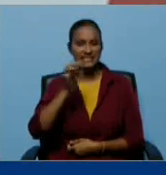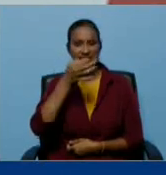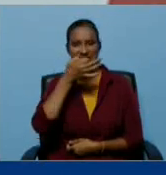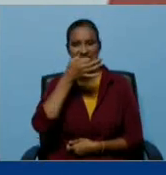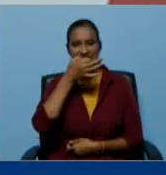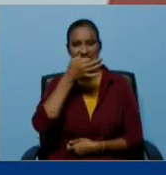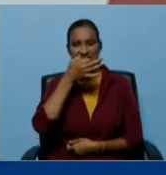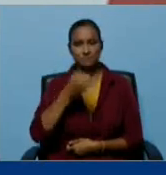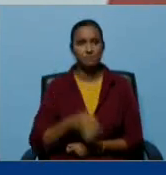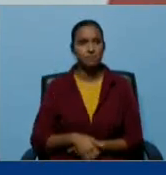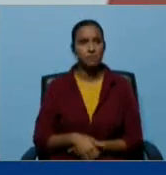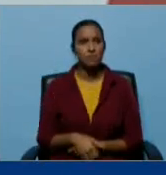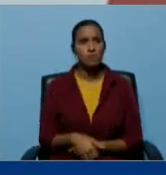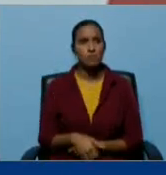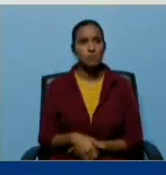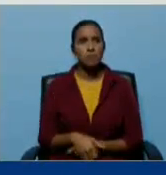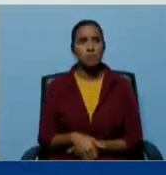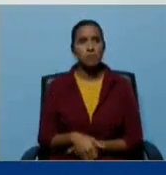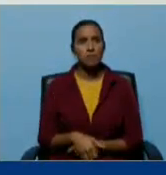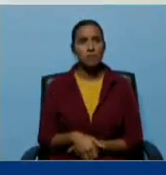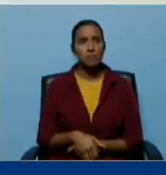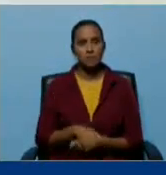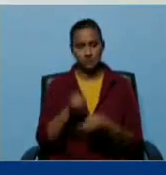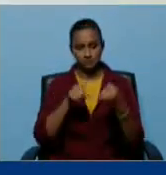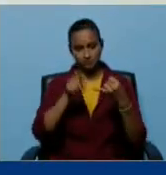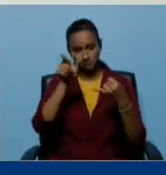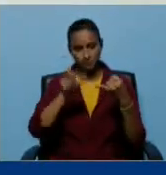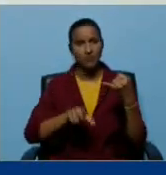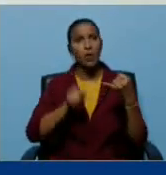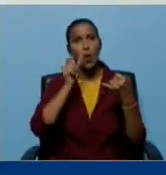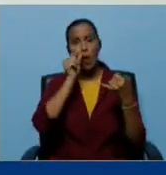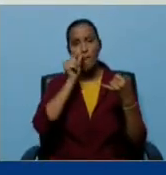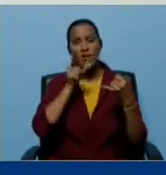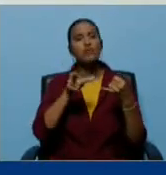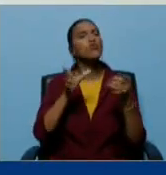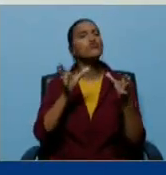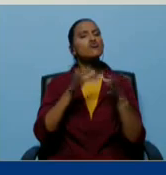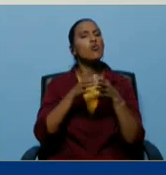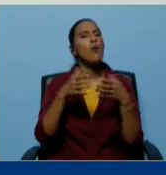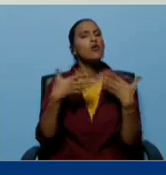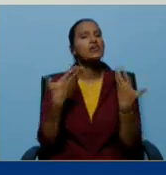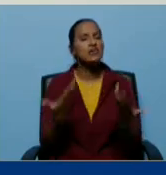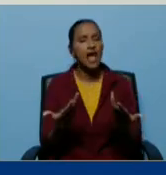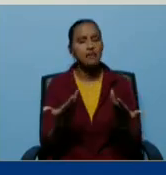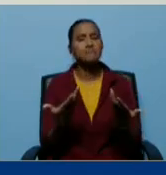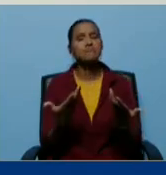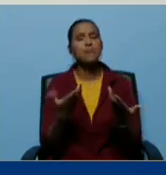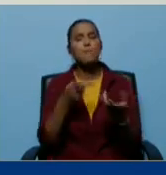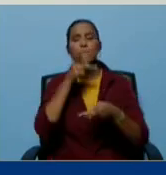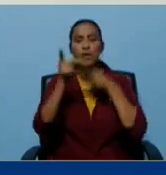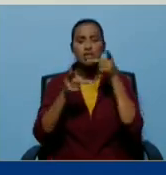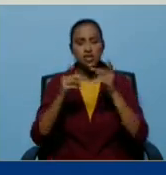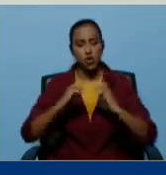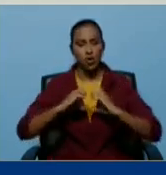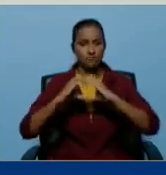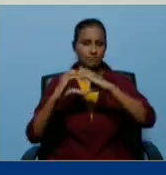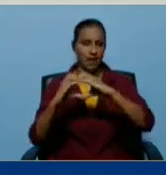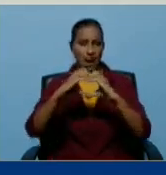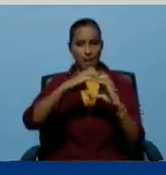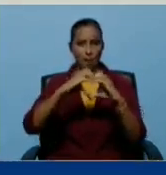compañero José España, presidente del partido Enamórate Venezuela,